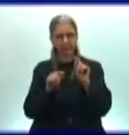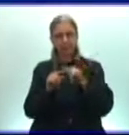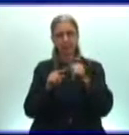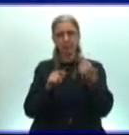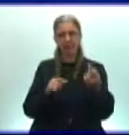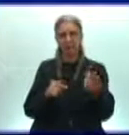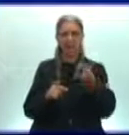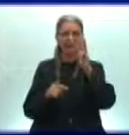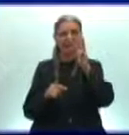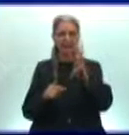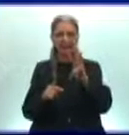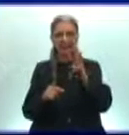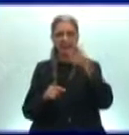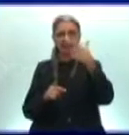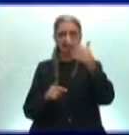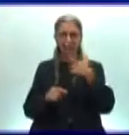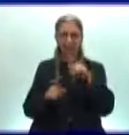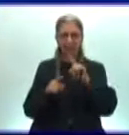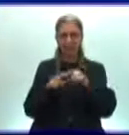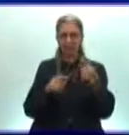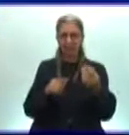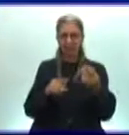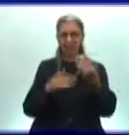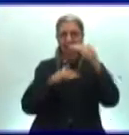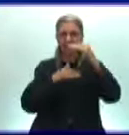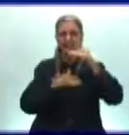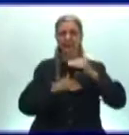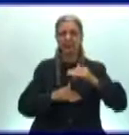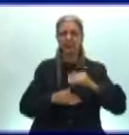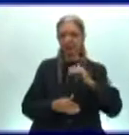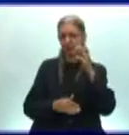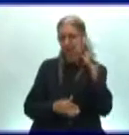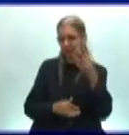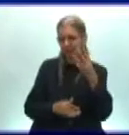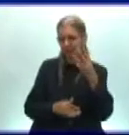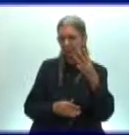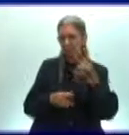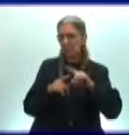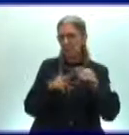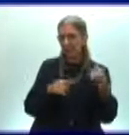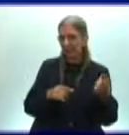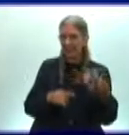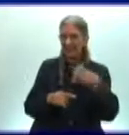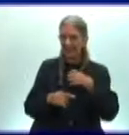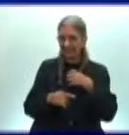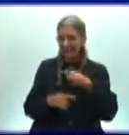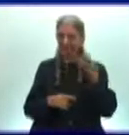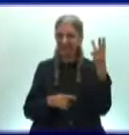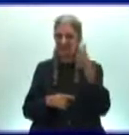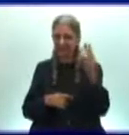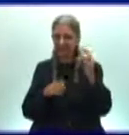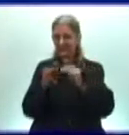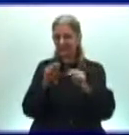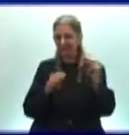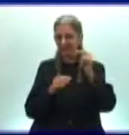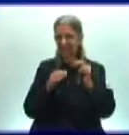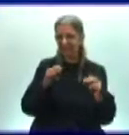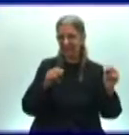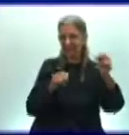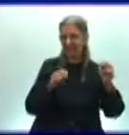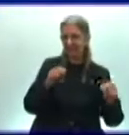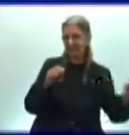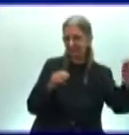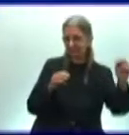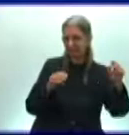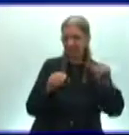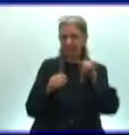3A y por qué en el periodo 3? Recuerden que está ubicado en el periodo 3 porque tiene 3 niveles de energía y en el